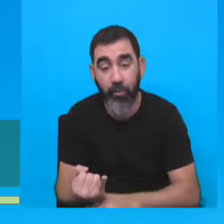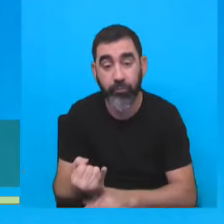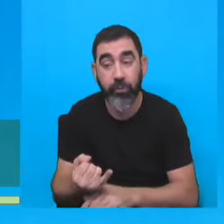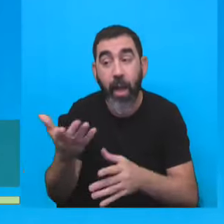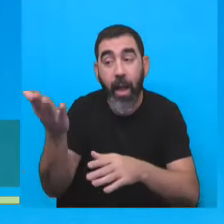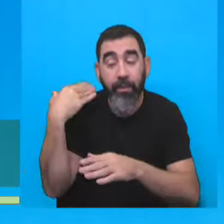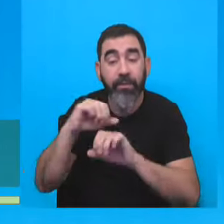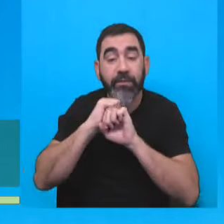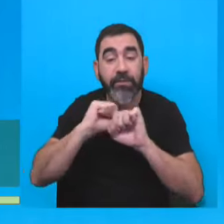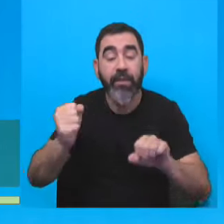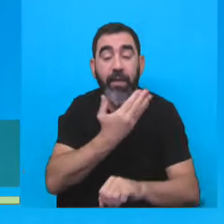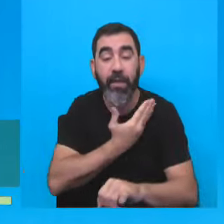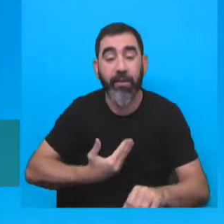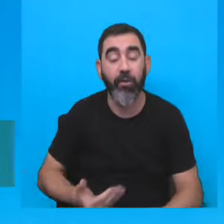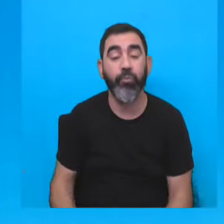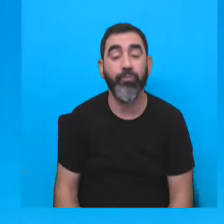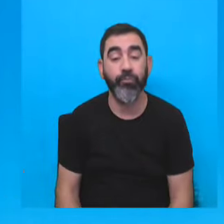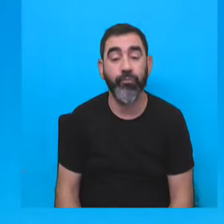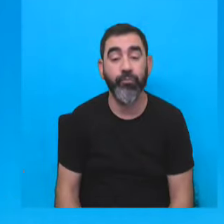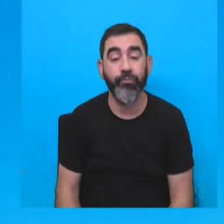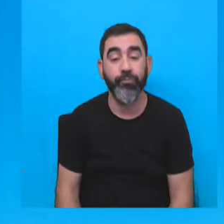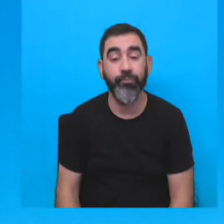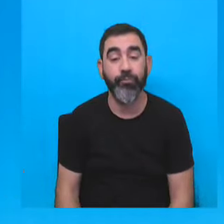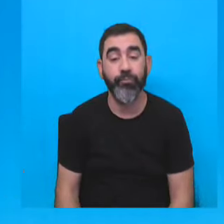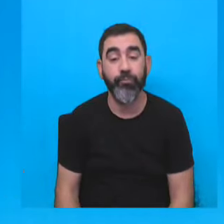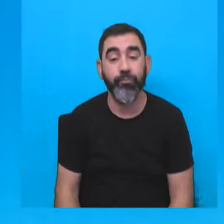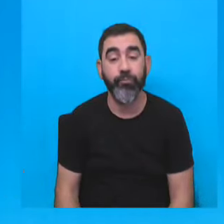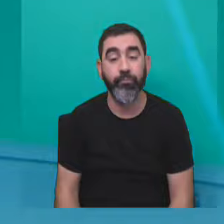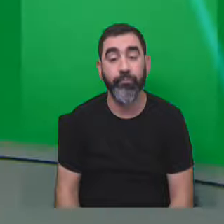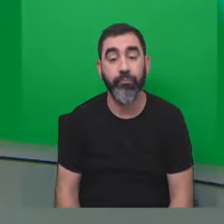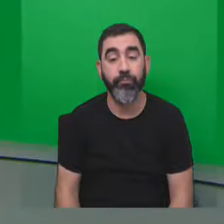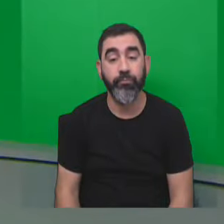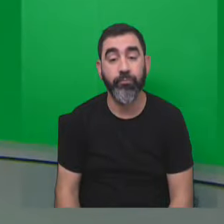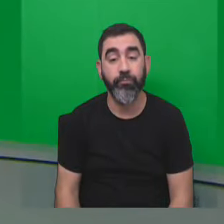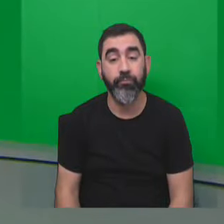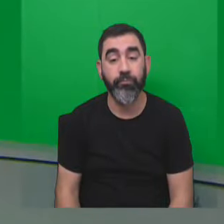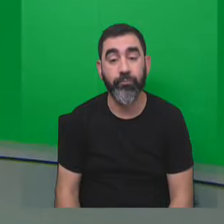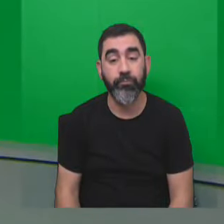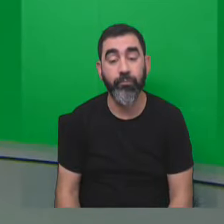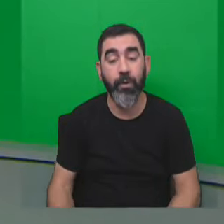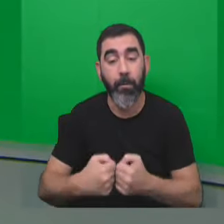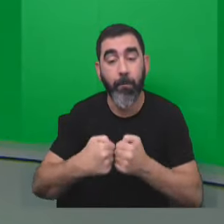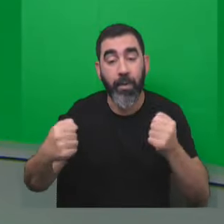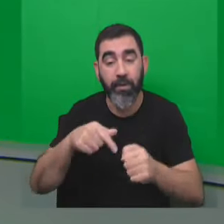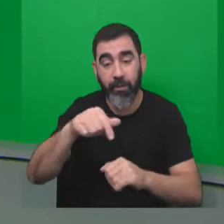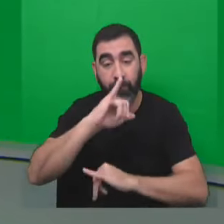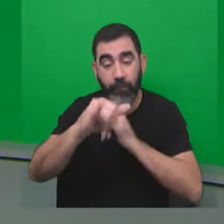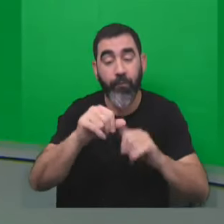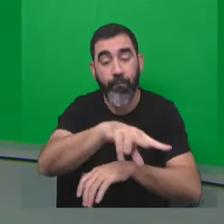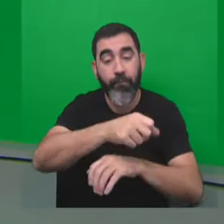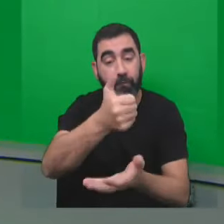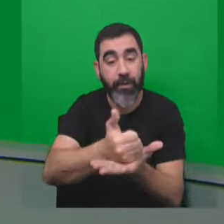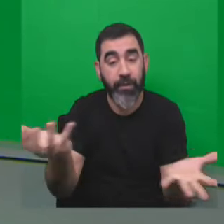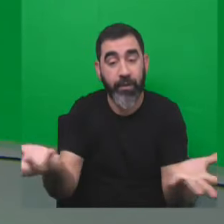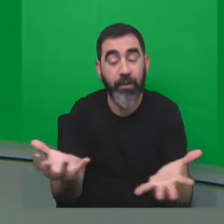secretario de presidencia cu ocurrieron los hechos para emplear información nos vamos a fiscalía con nuestro